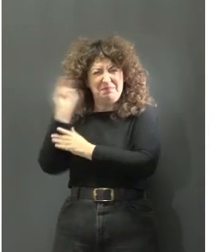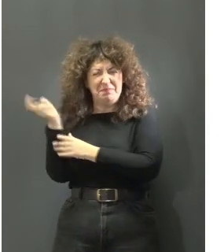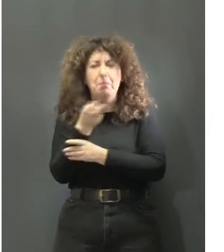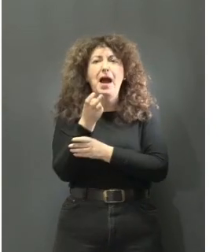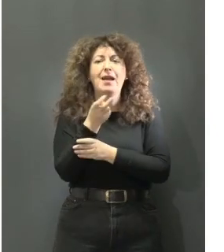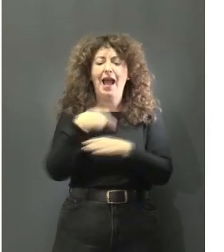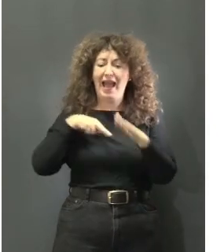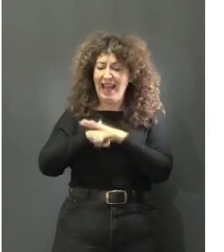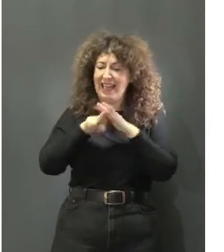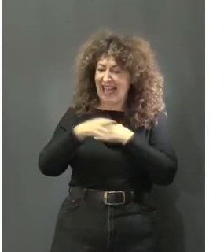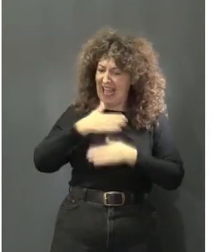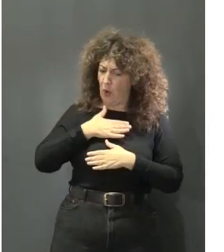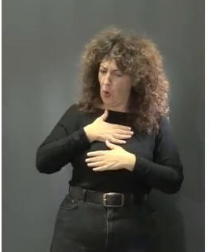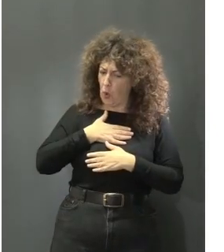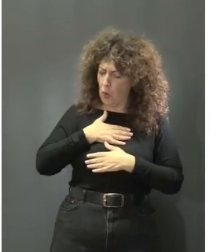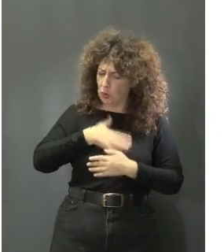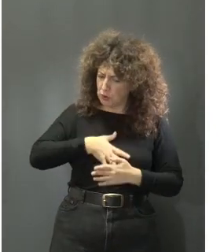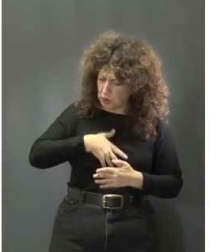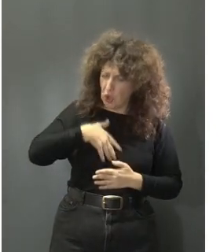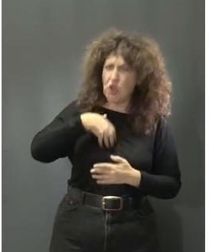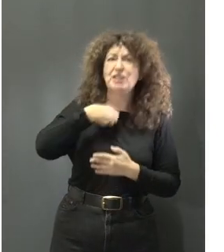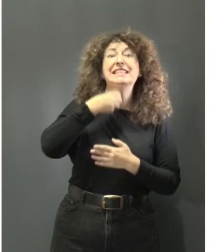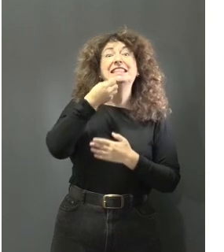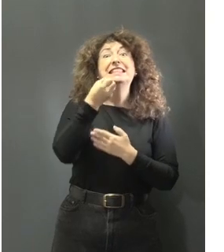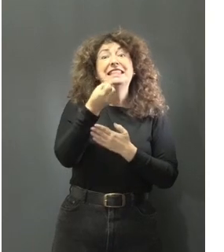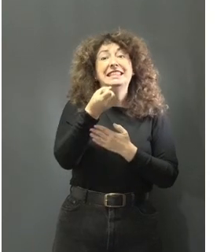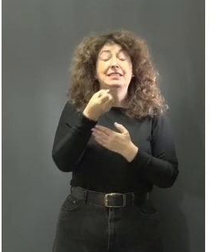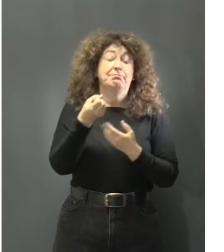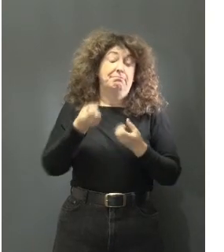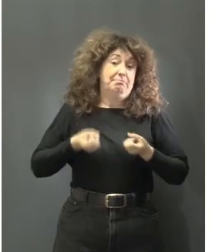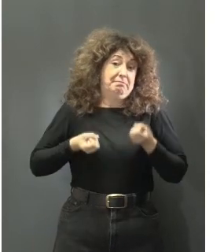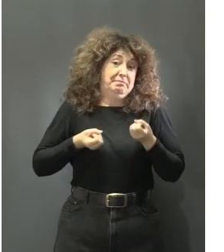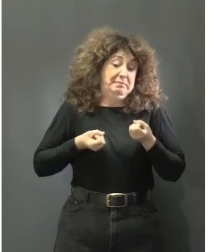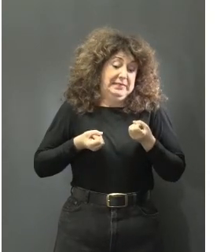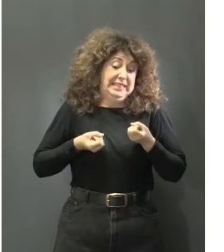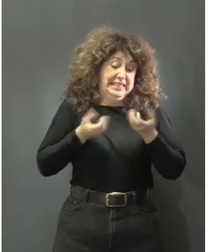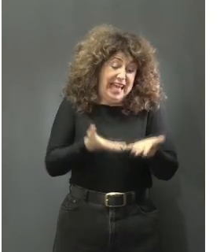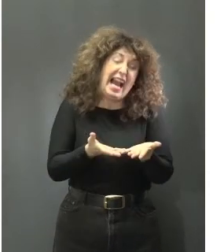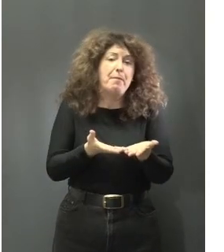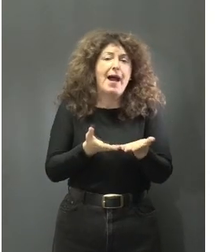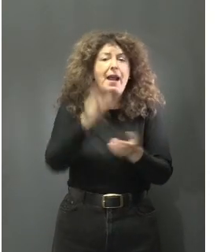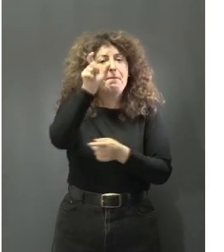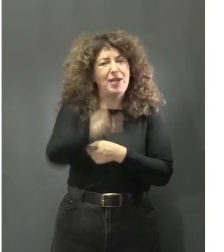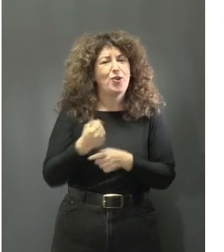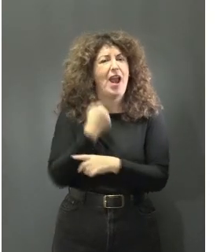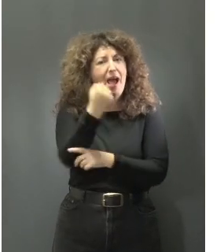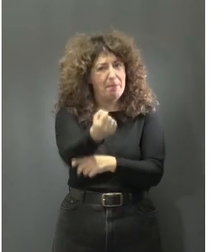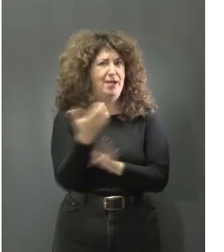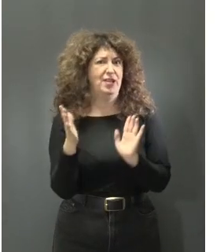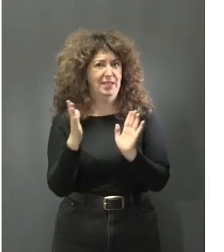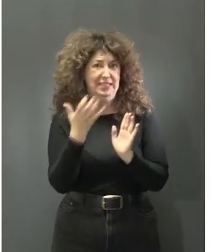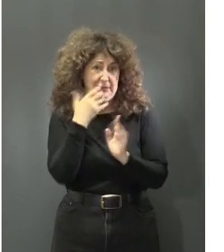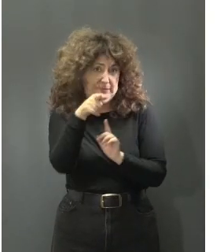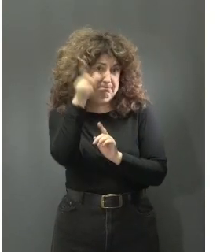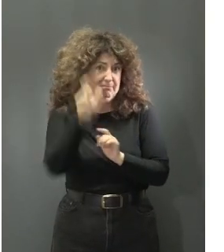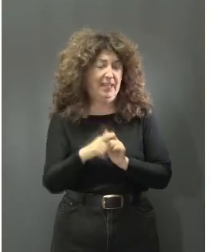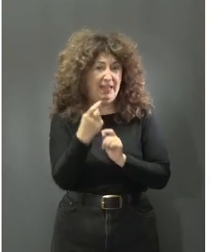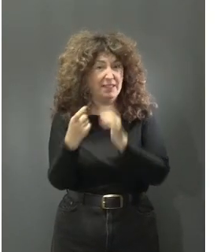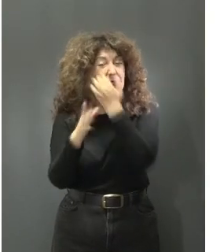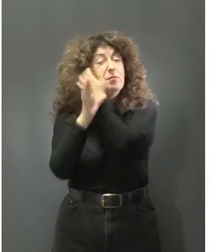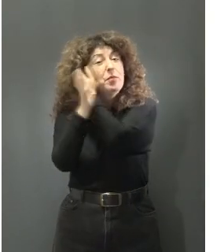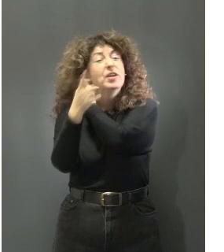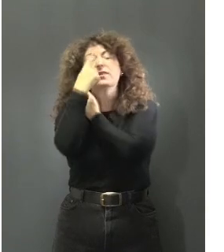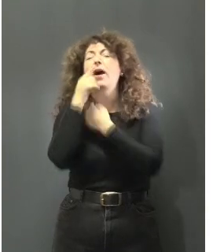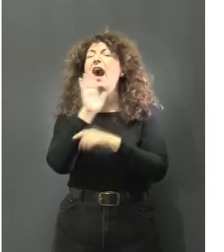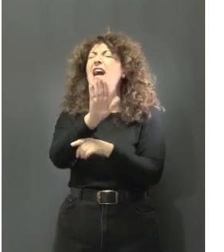propios recursos y apoyar a esa persona si lo necesita. Entonces yo creo que la clave para el cambio de actitudes está